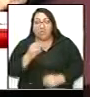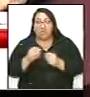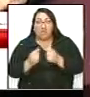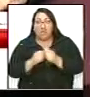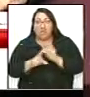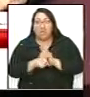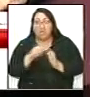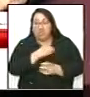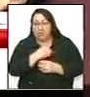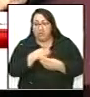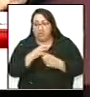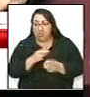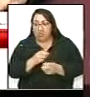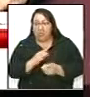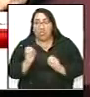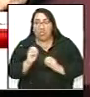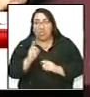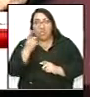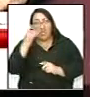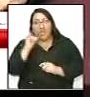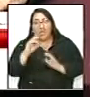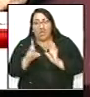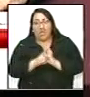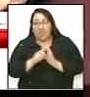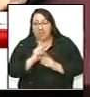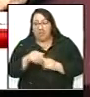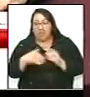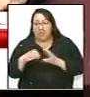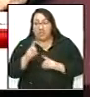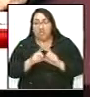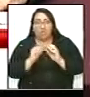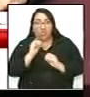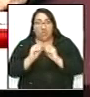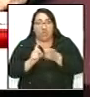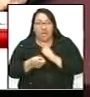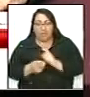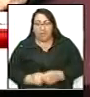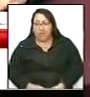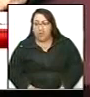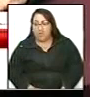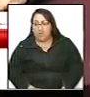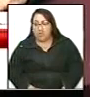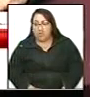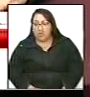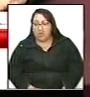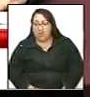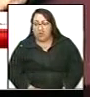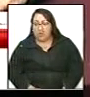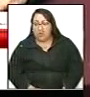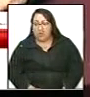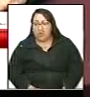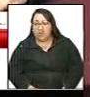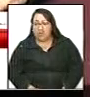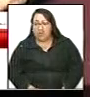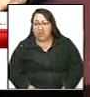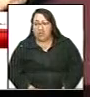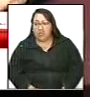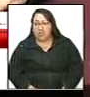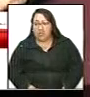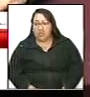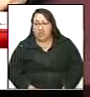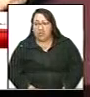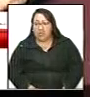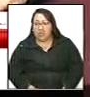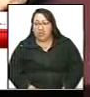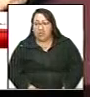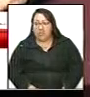Orgánica del Ministerio Público o una iniciativa legislativa para hacer algunos cambios parciales, y si eso es cierto o no. Okay. Para tener claro el panorama